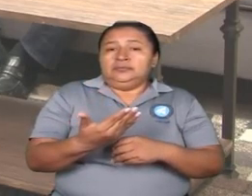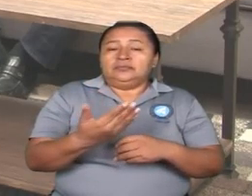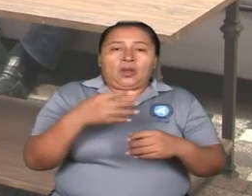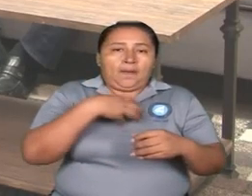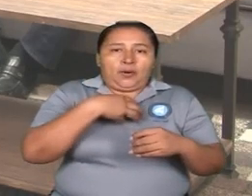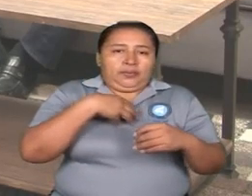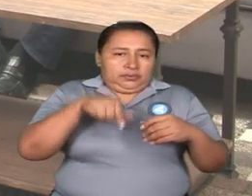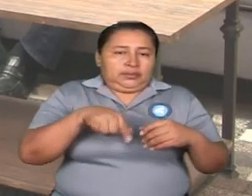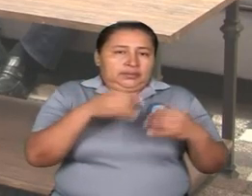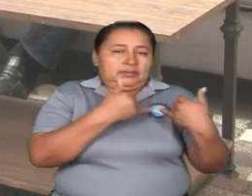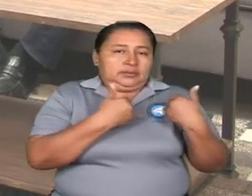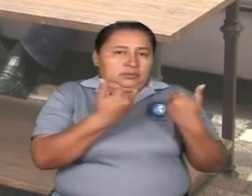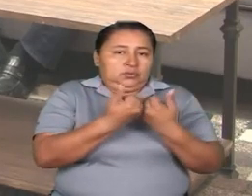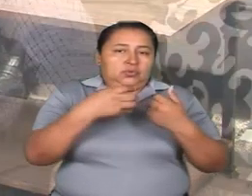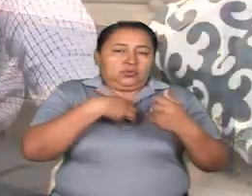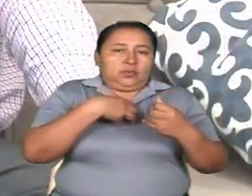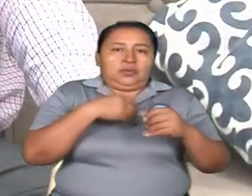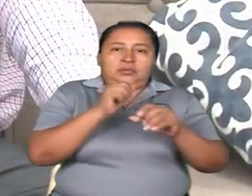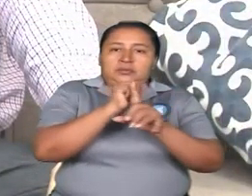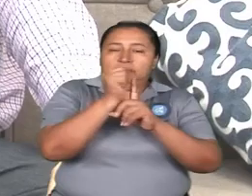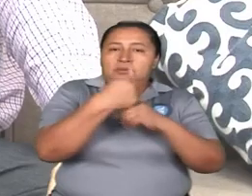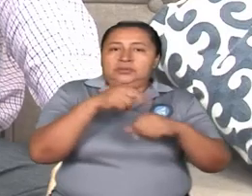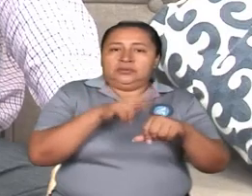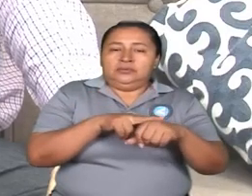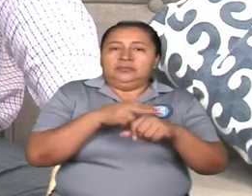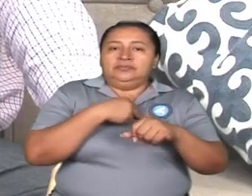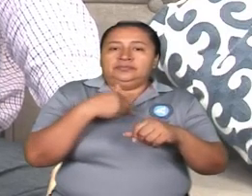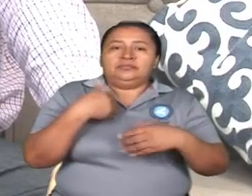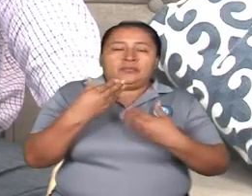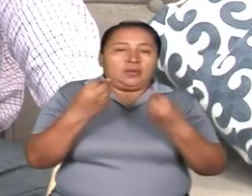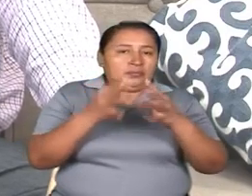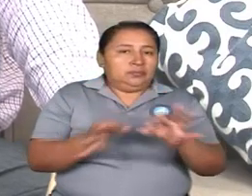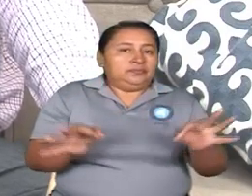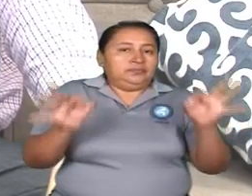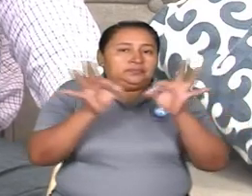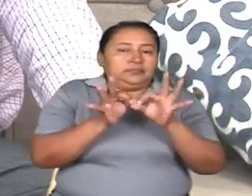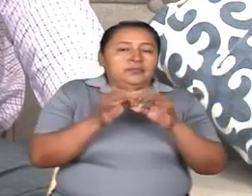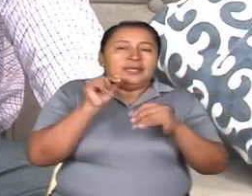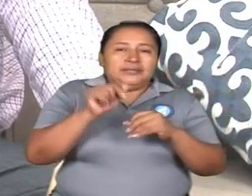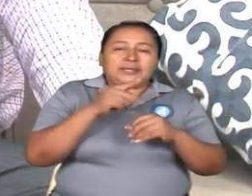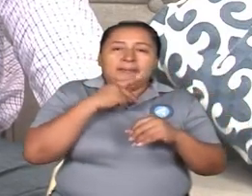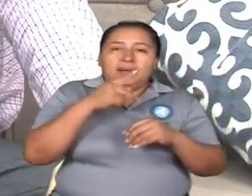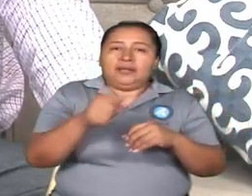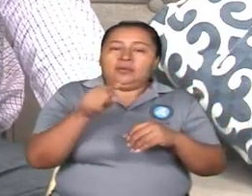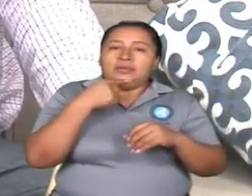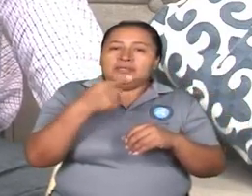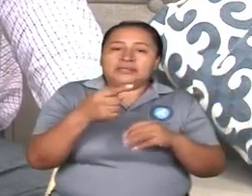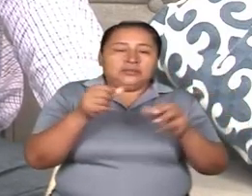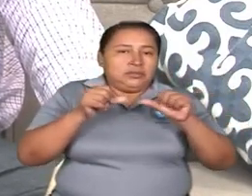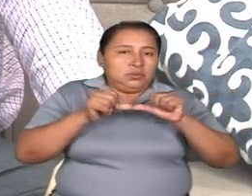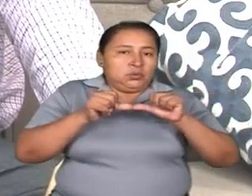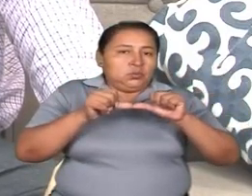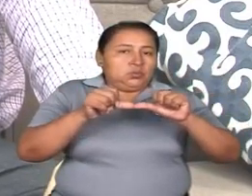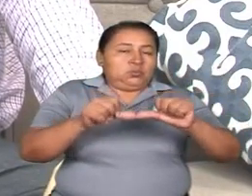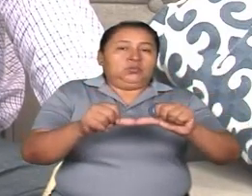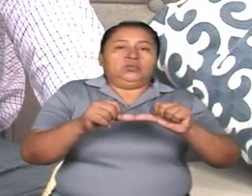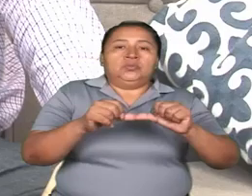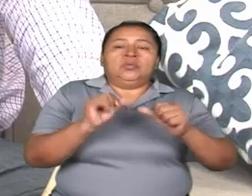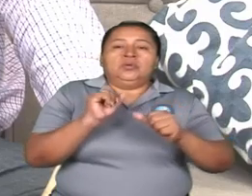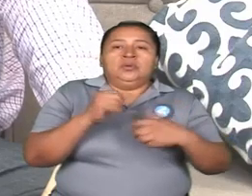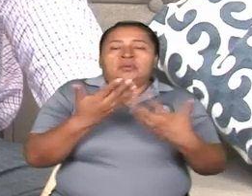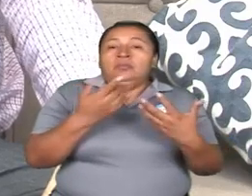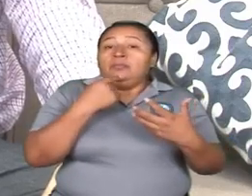institucional de la Asamblea Nacional ha sido muy importante, esa palabra que vos decías, la continuidad. O